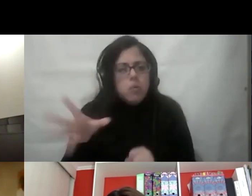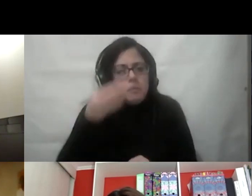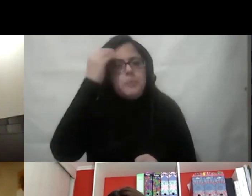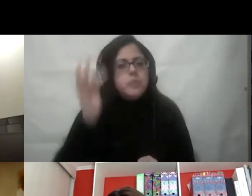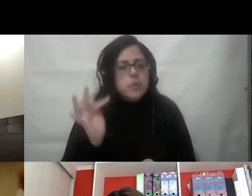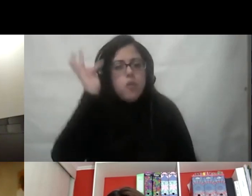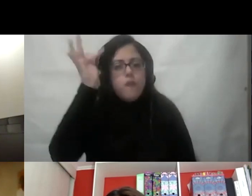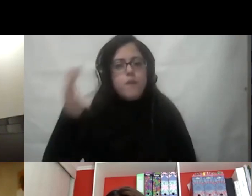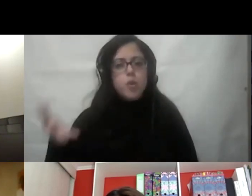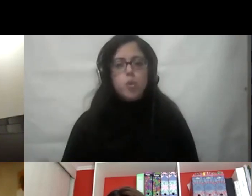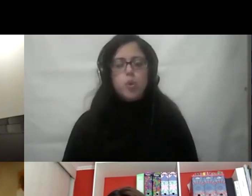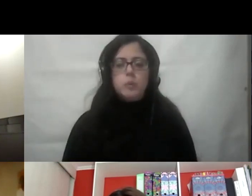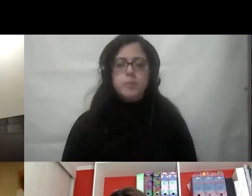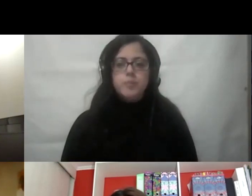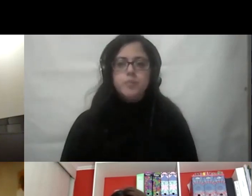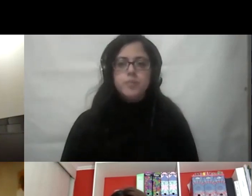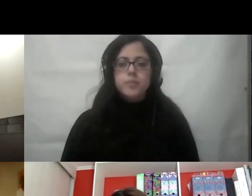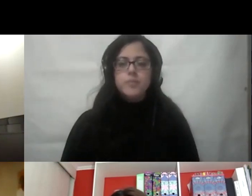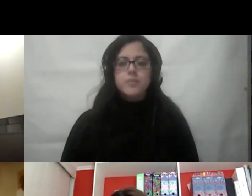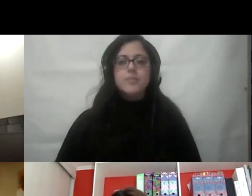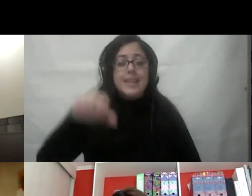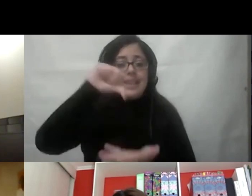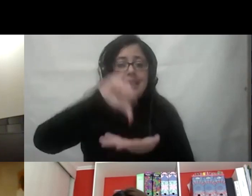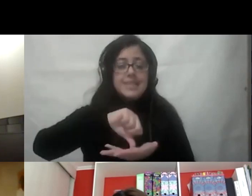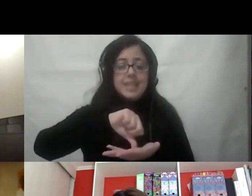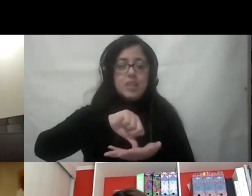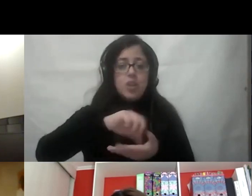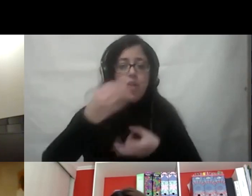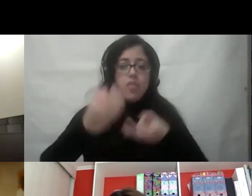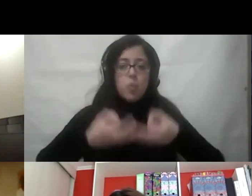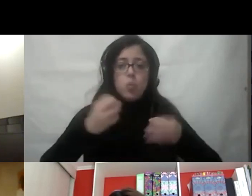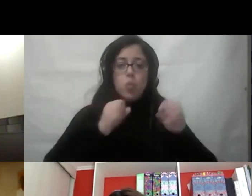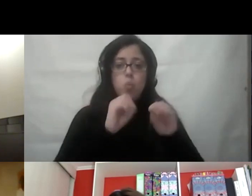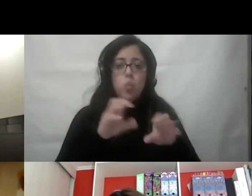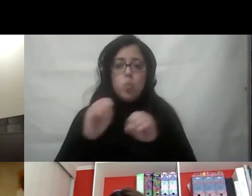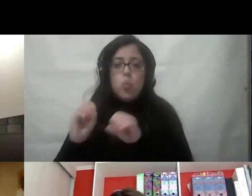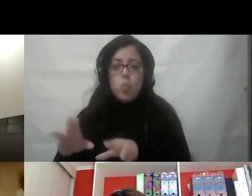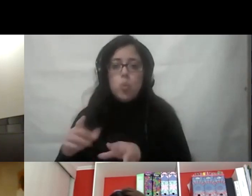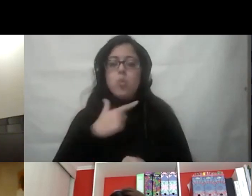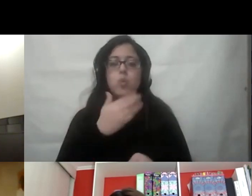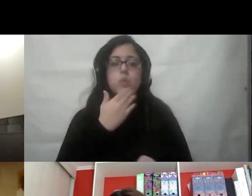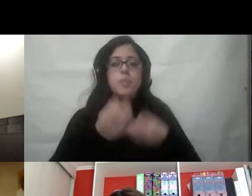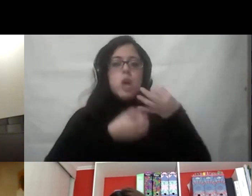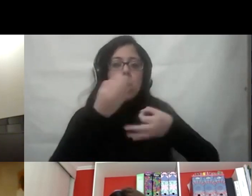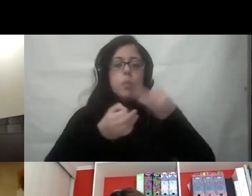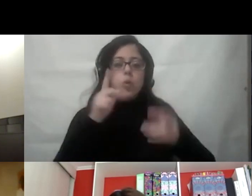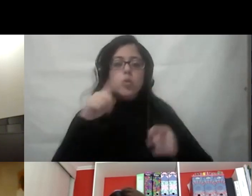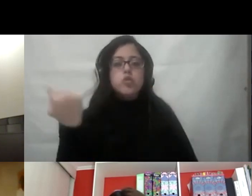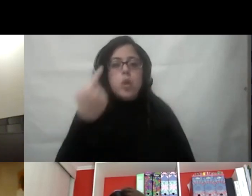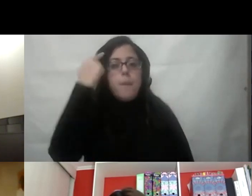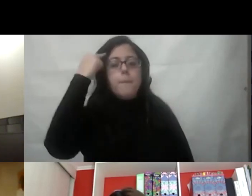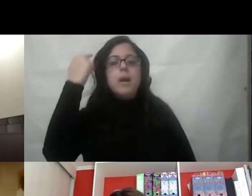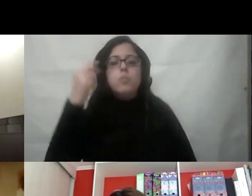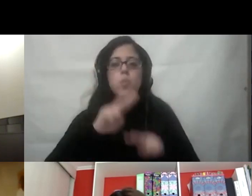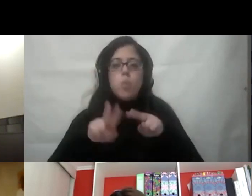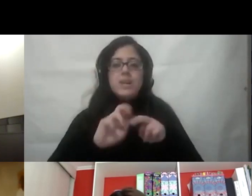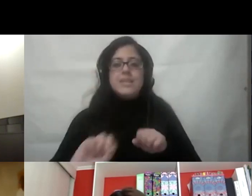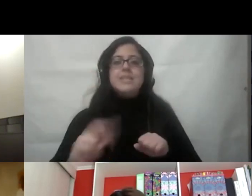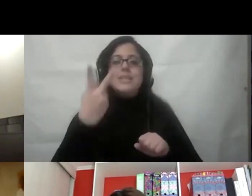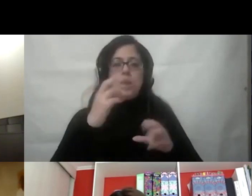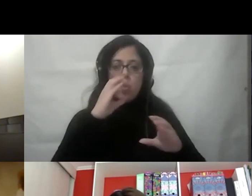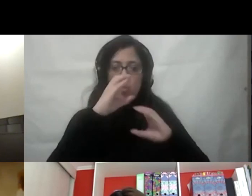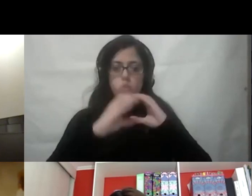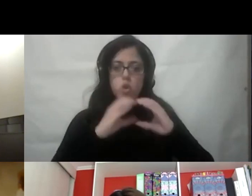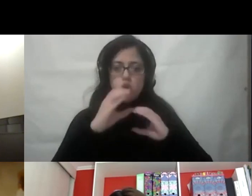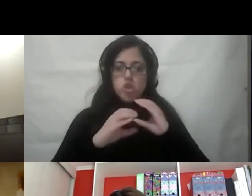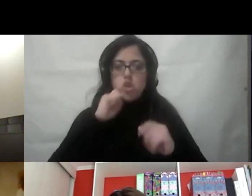futuro. Desde el Centro de Justicia Ocasional queremos comentarles que estamos pensando en desarrollar un segundo ciclo que